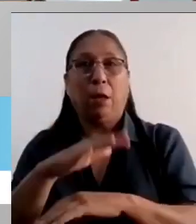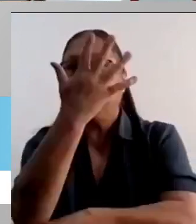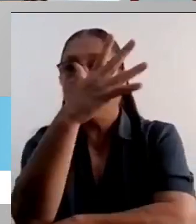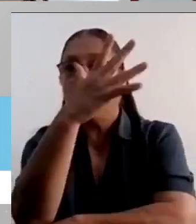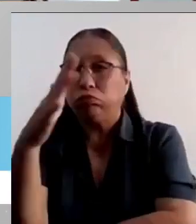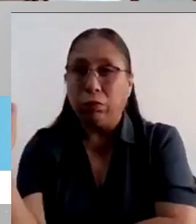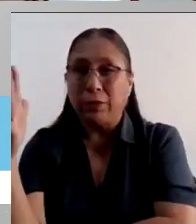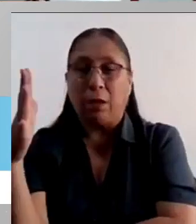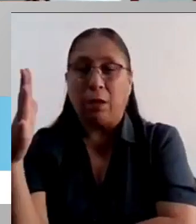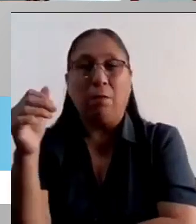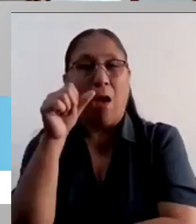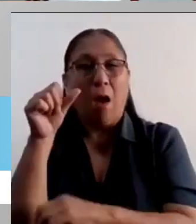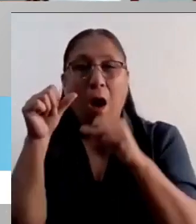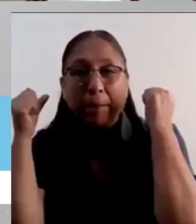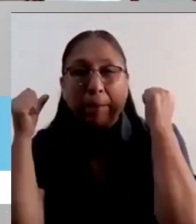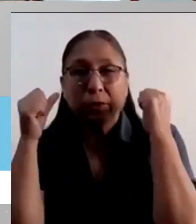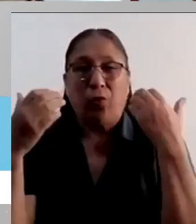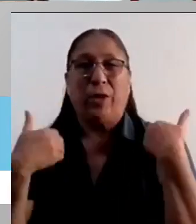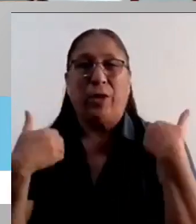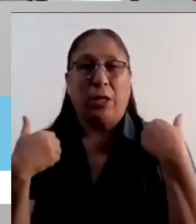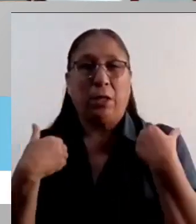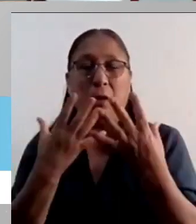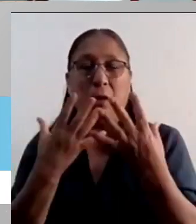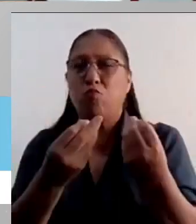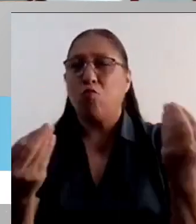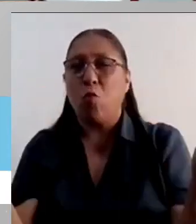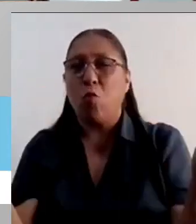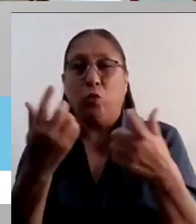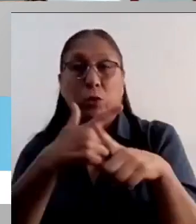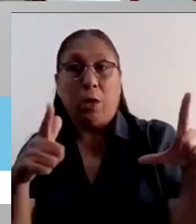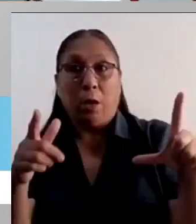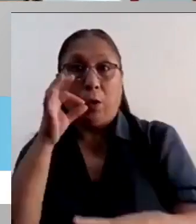tiene gran cantidad de lenguas